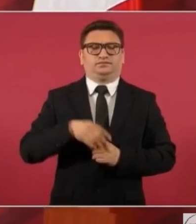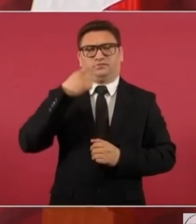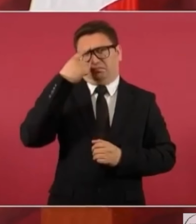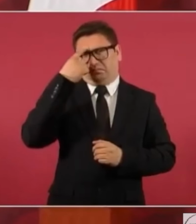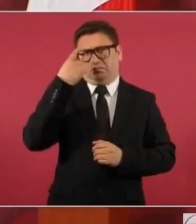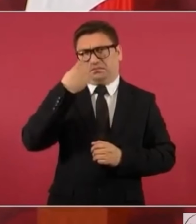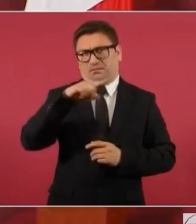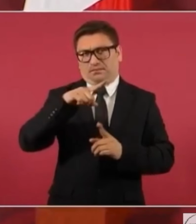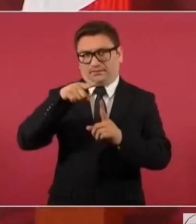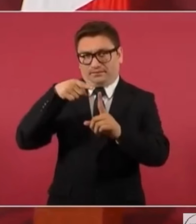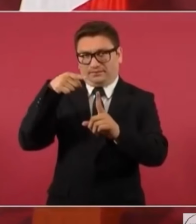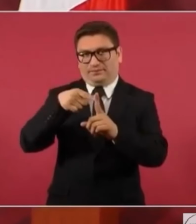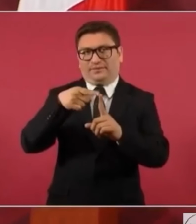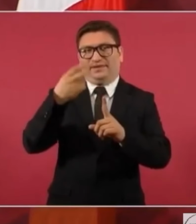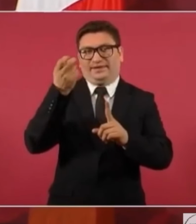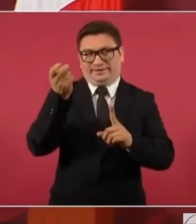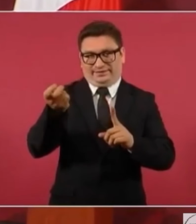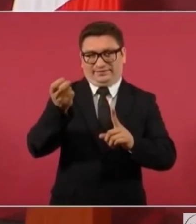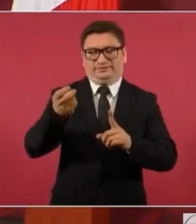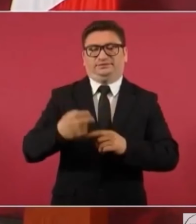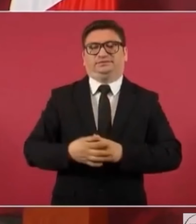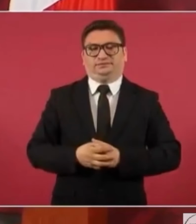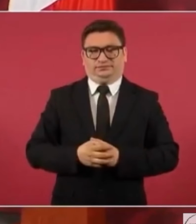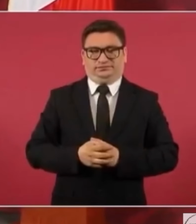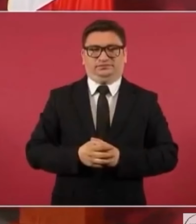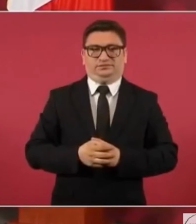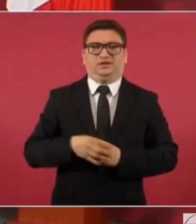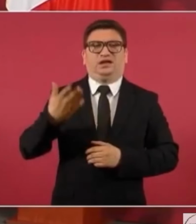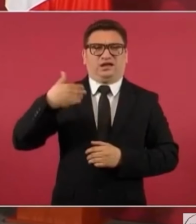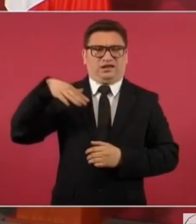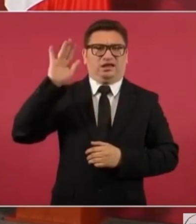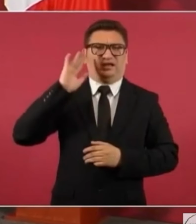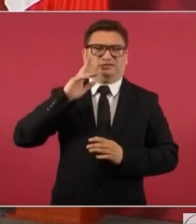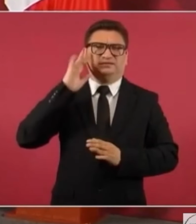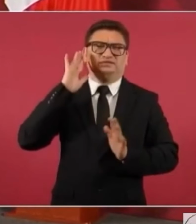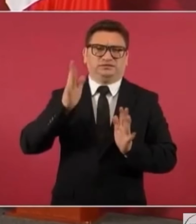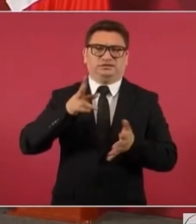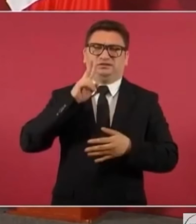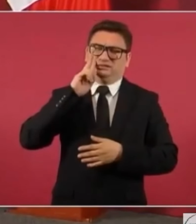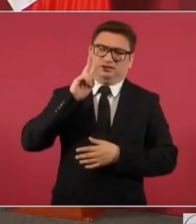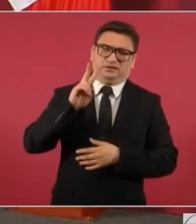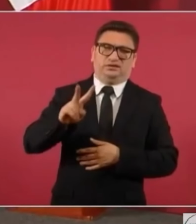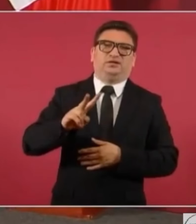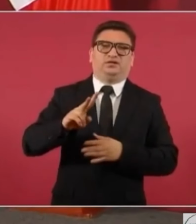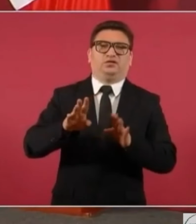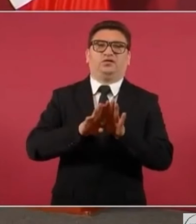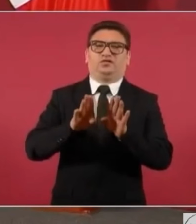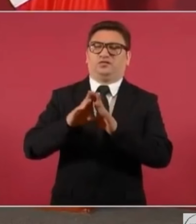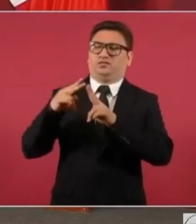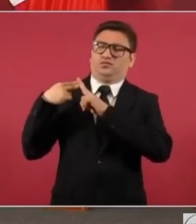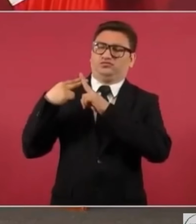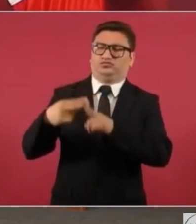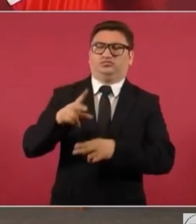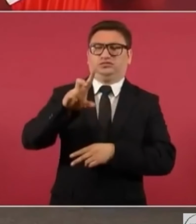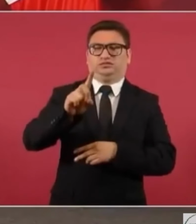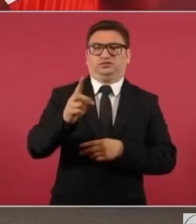para este fin. Ya hemos visto aquí cómo en 34